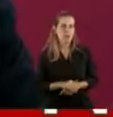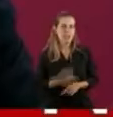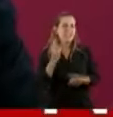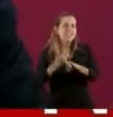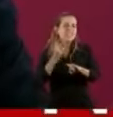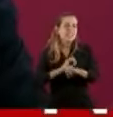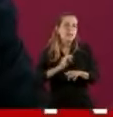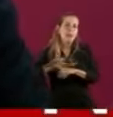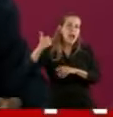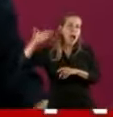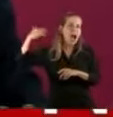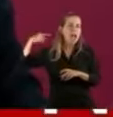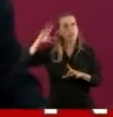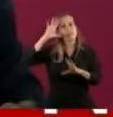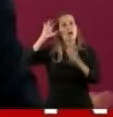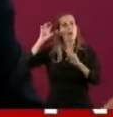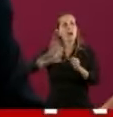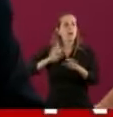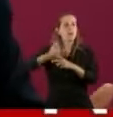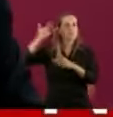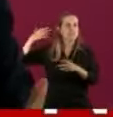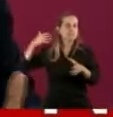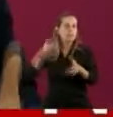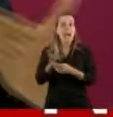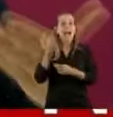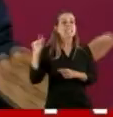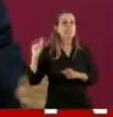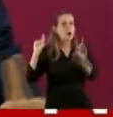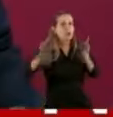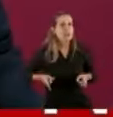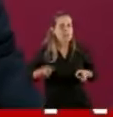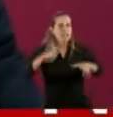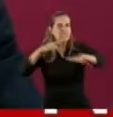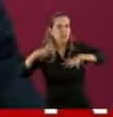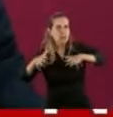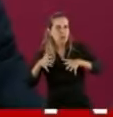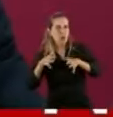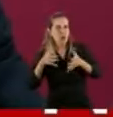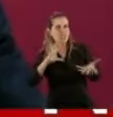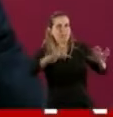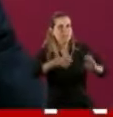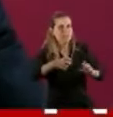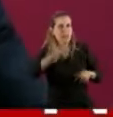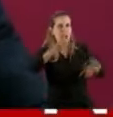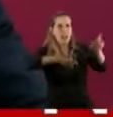Se me vienen a la cabeza hechos relevantes que sucedieron hace poco tiempo, donde también se atacó a la población civil.